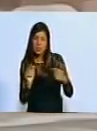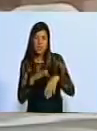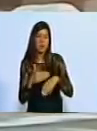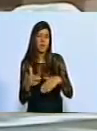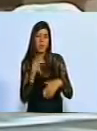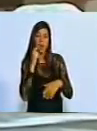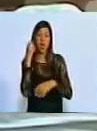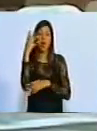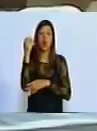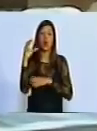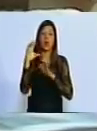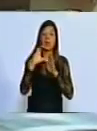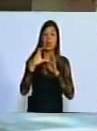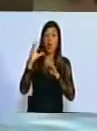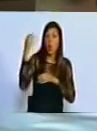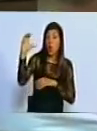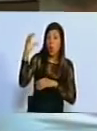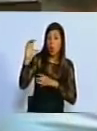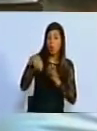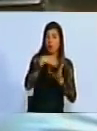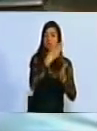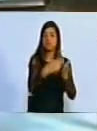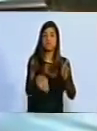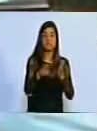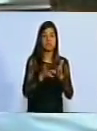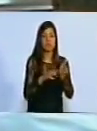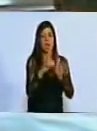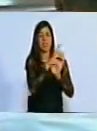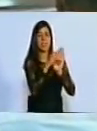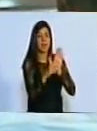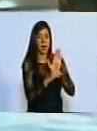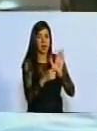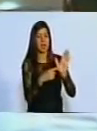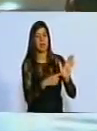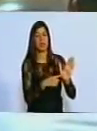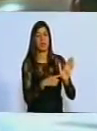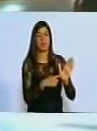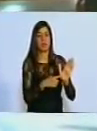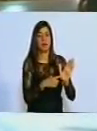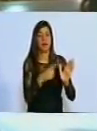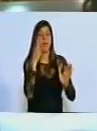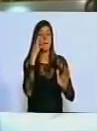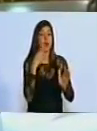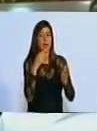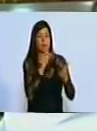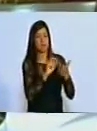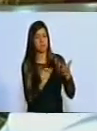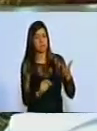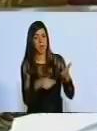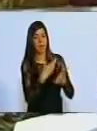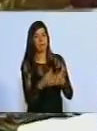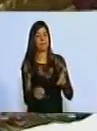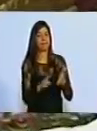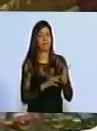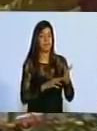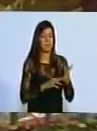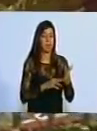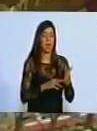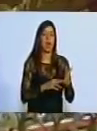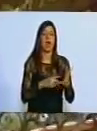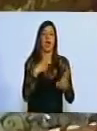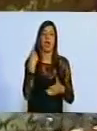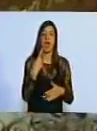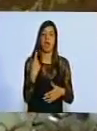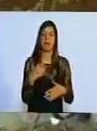tuvo el Congreso de Cúcuta para eliminar, ¿verdad?, el decreto, derogar el decreto del Libertador. Y eso fue el gran argumento, es